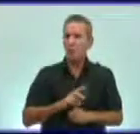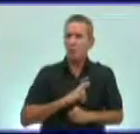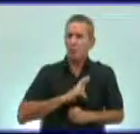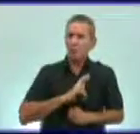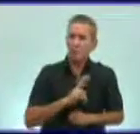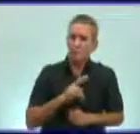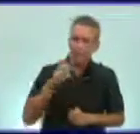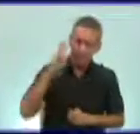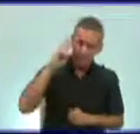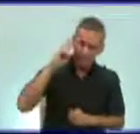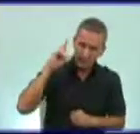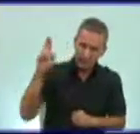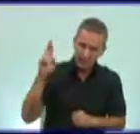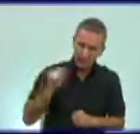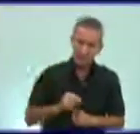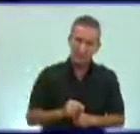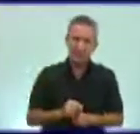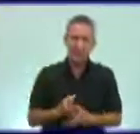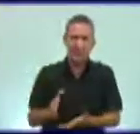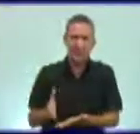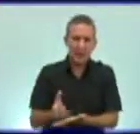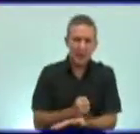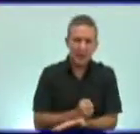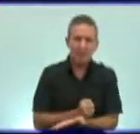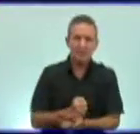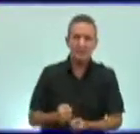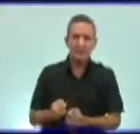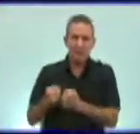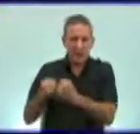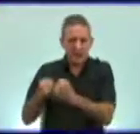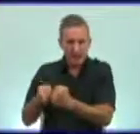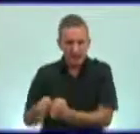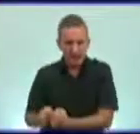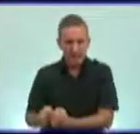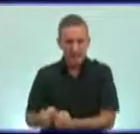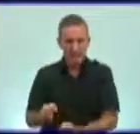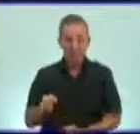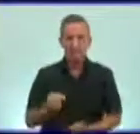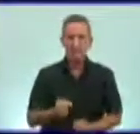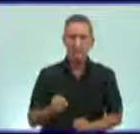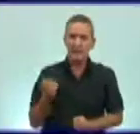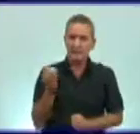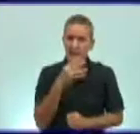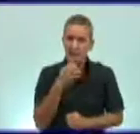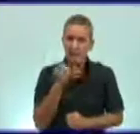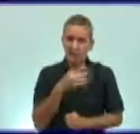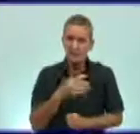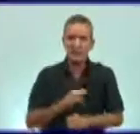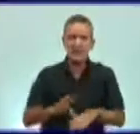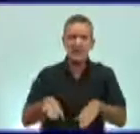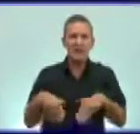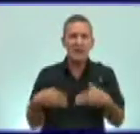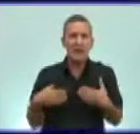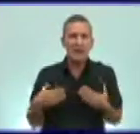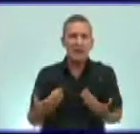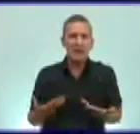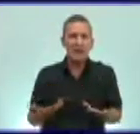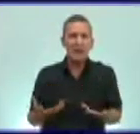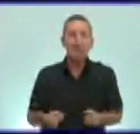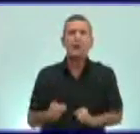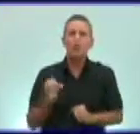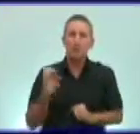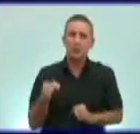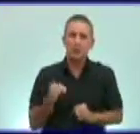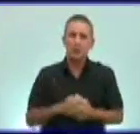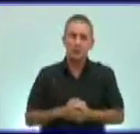La omisión contribuye a afianzar la mentira como verdad y niega la cuota de verdad. Lo que hay que